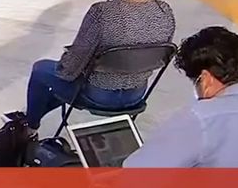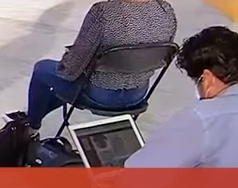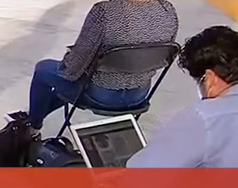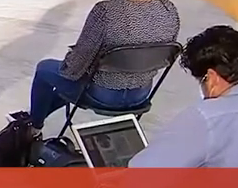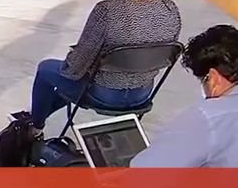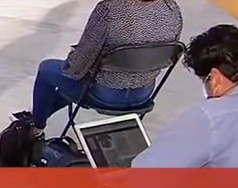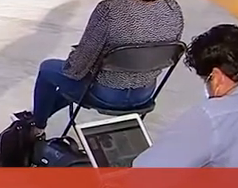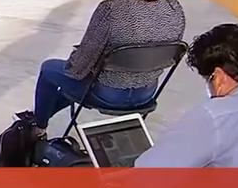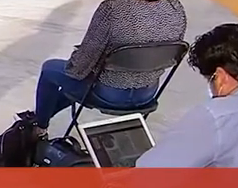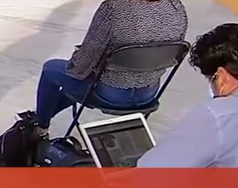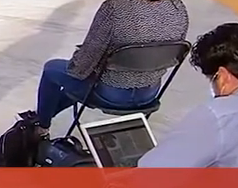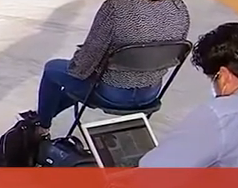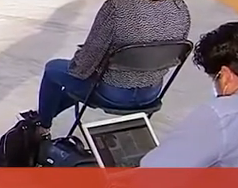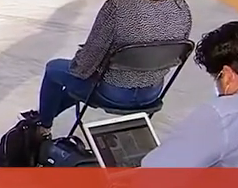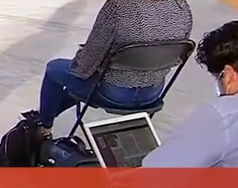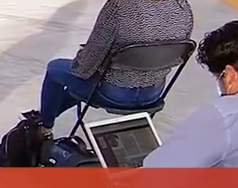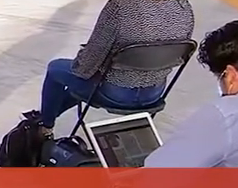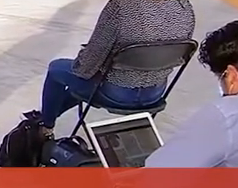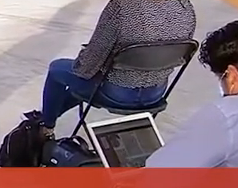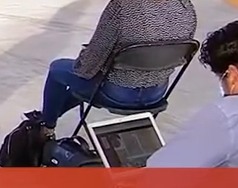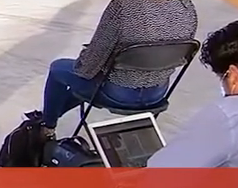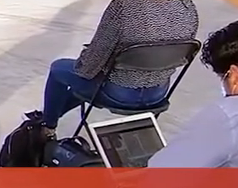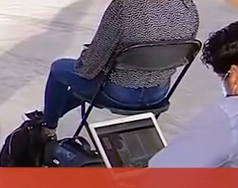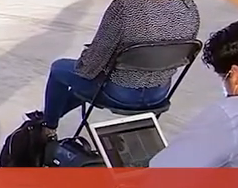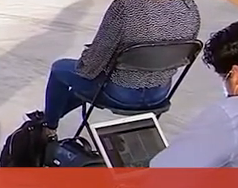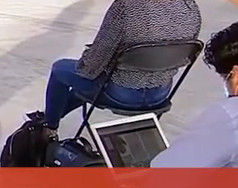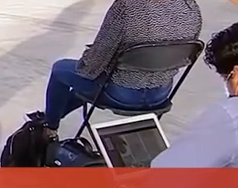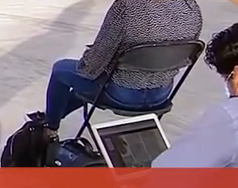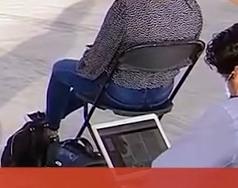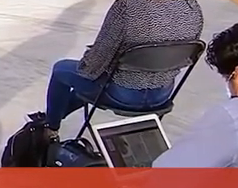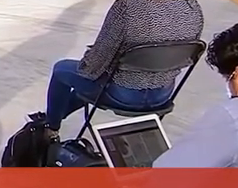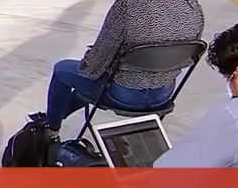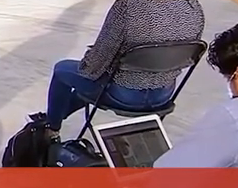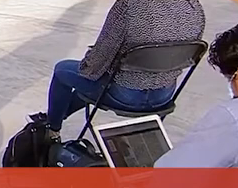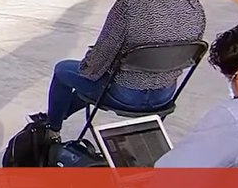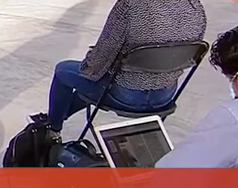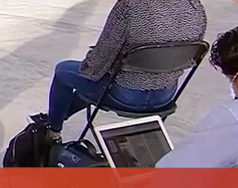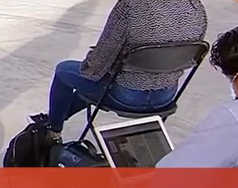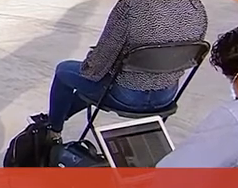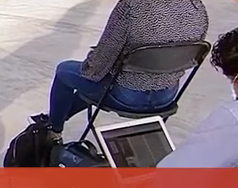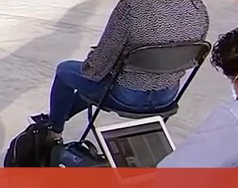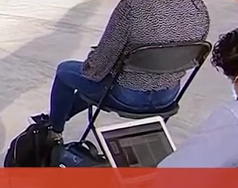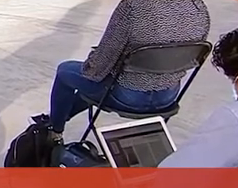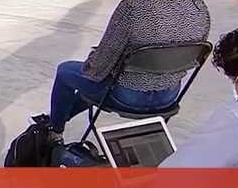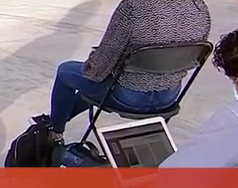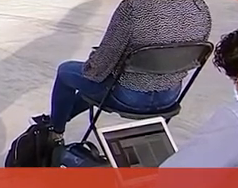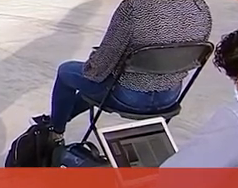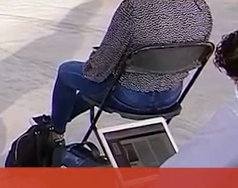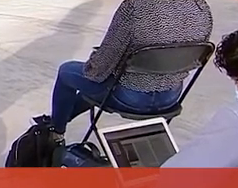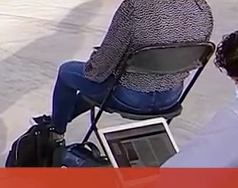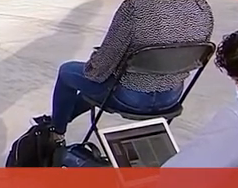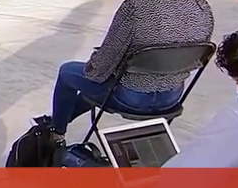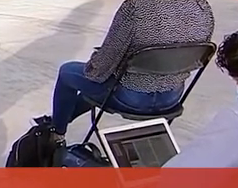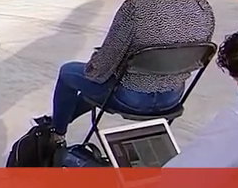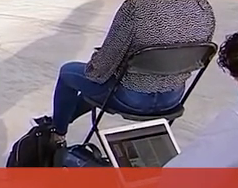están constantemente del lado del pueblo haciendo denuncias por las injusticias que se